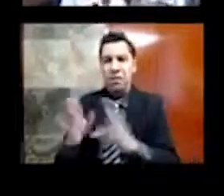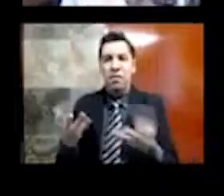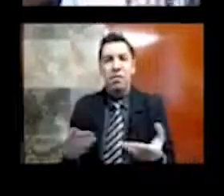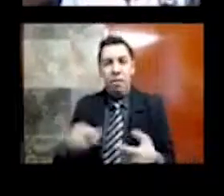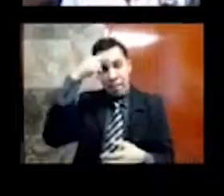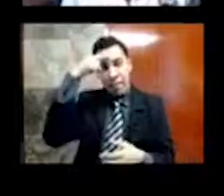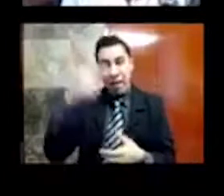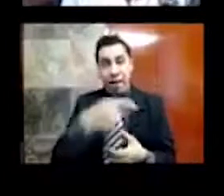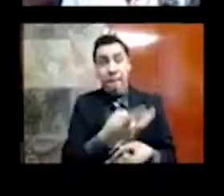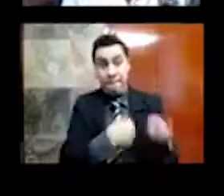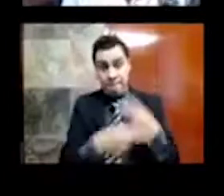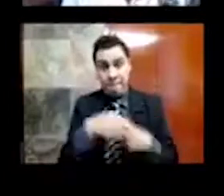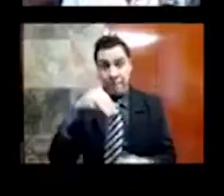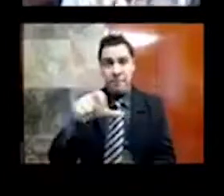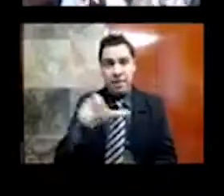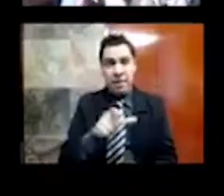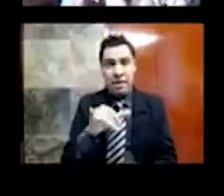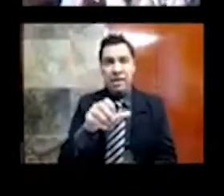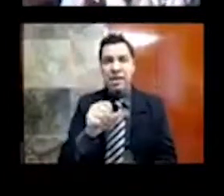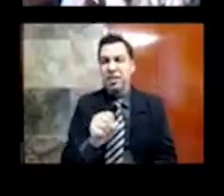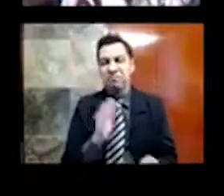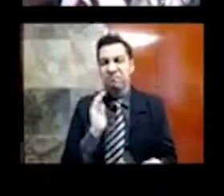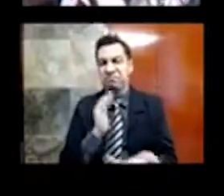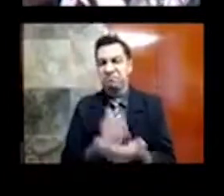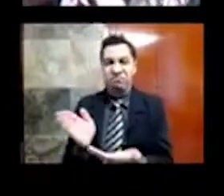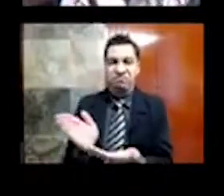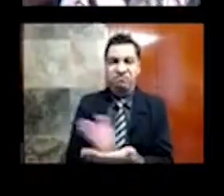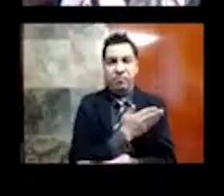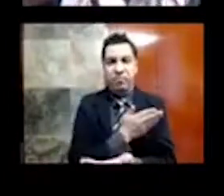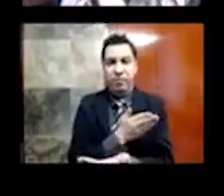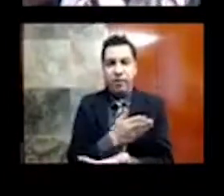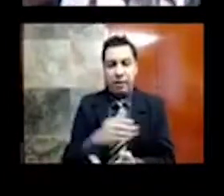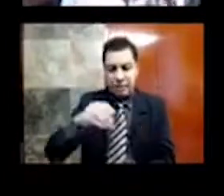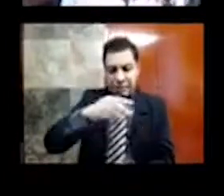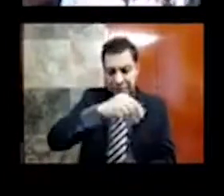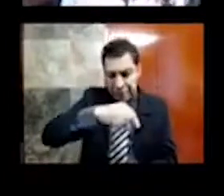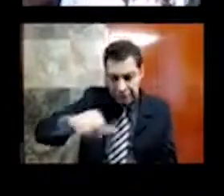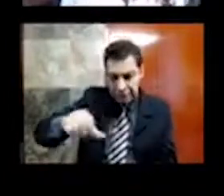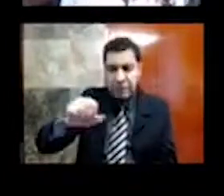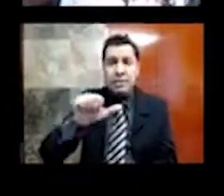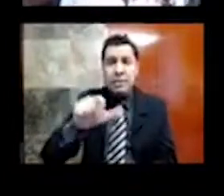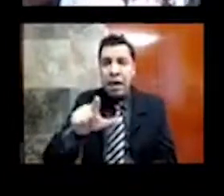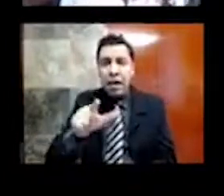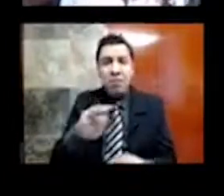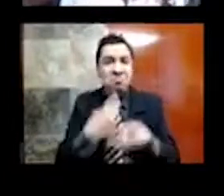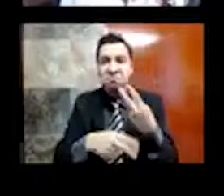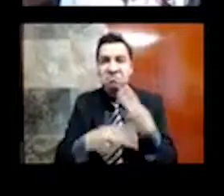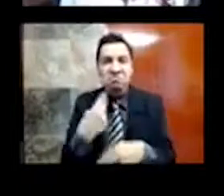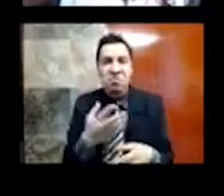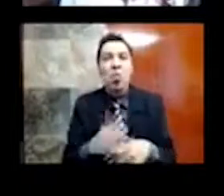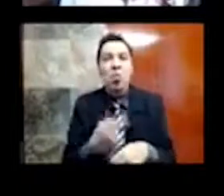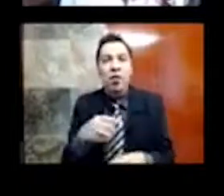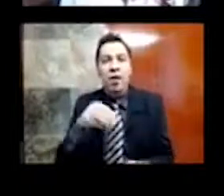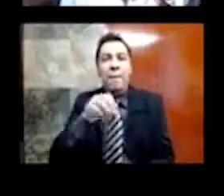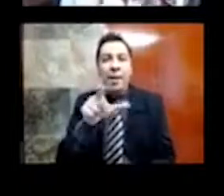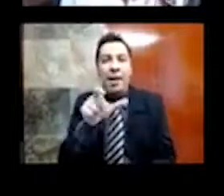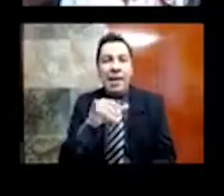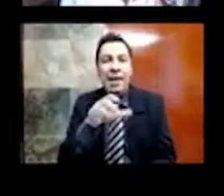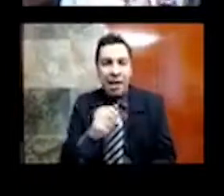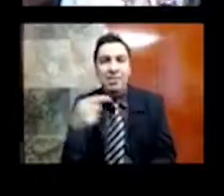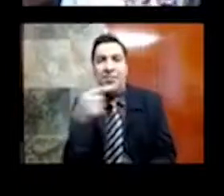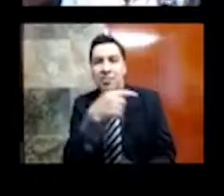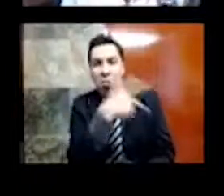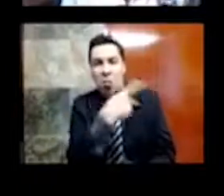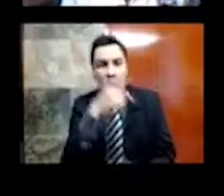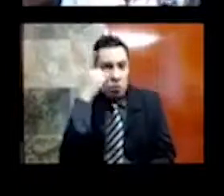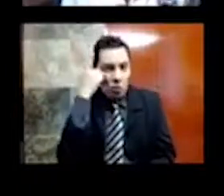la sazonan con tequixquitl, es decir, con tequesquite, que es salado. La que sigue,